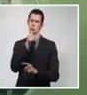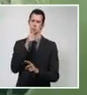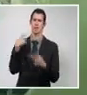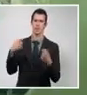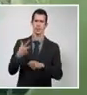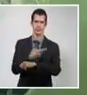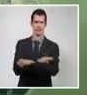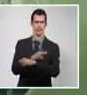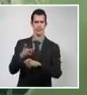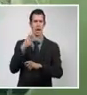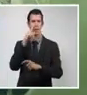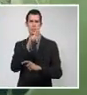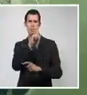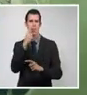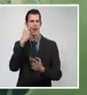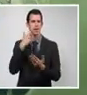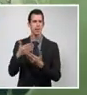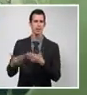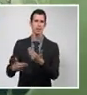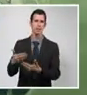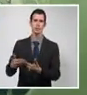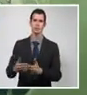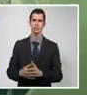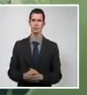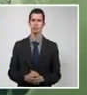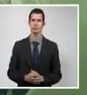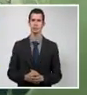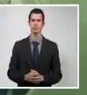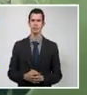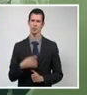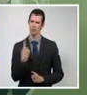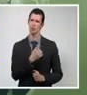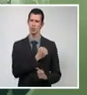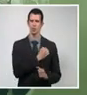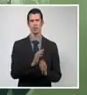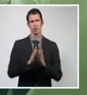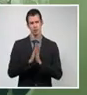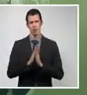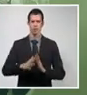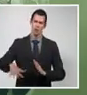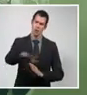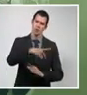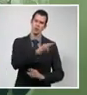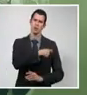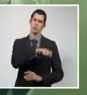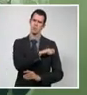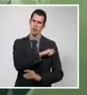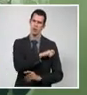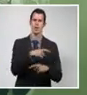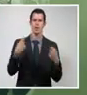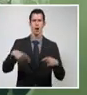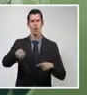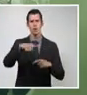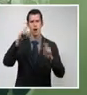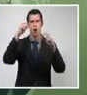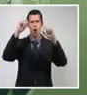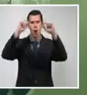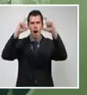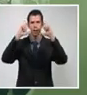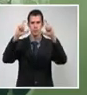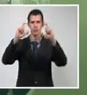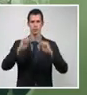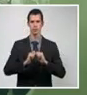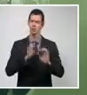alerta de forma general a toda la población. Creo que en mi nombre estamos hablando todos los trabajadores de la salud. Dada